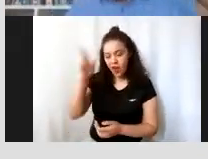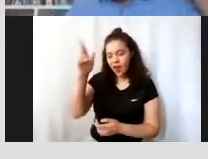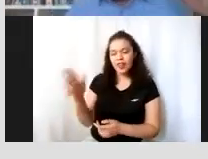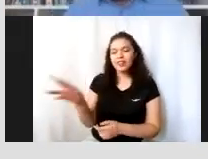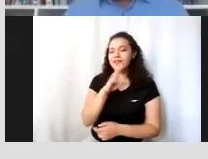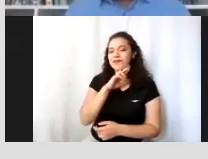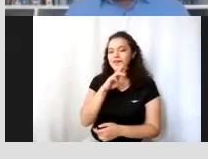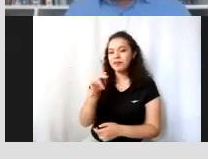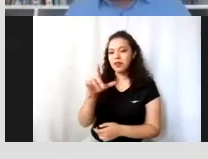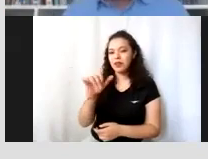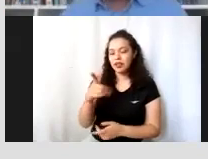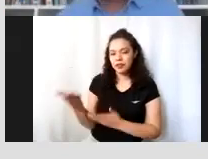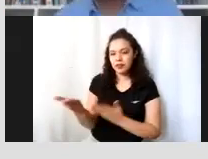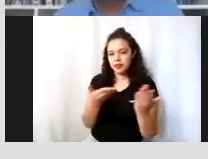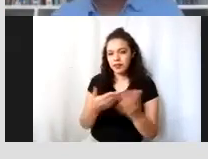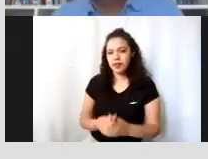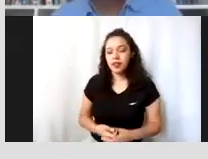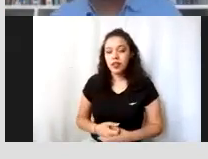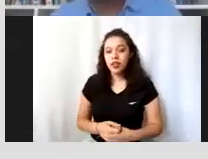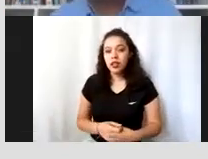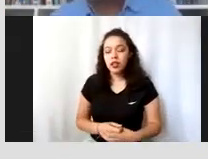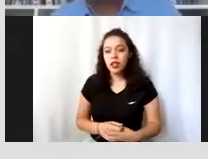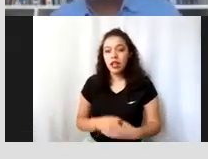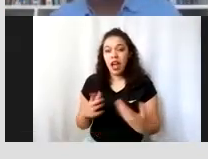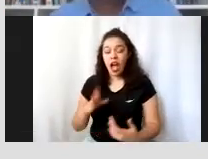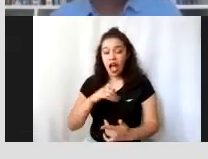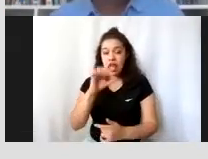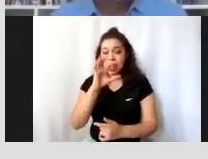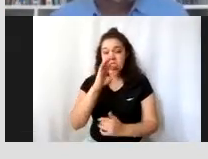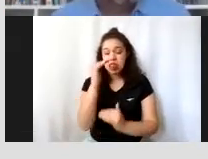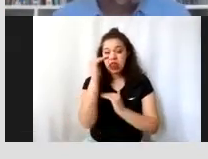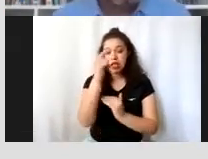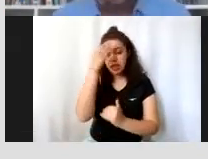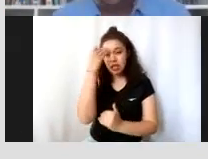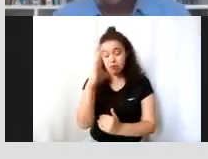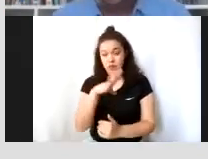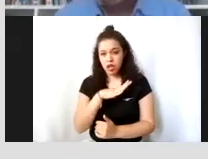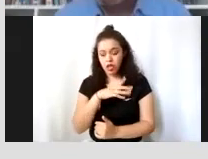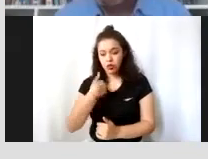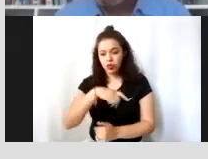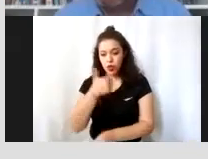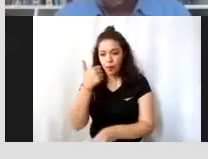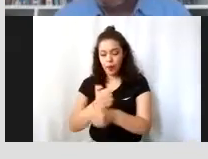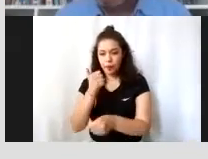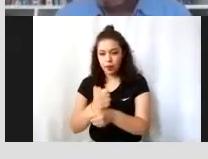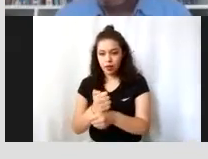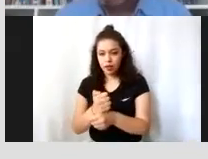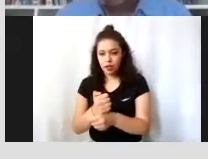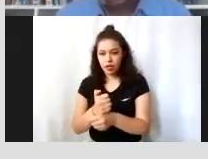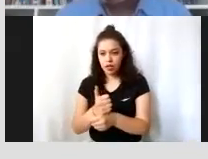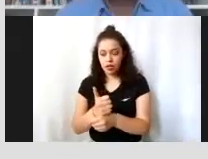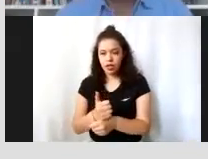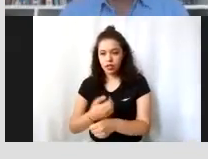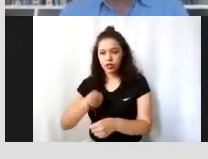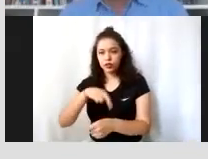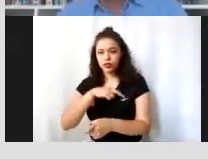Paulina. Adelante. ¿Hay algún límite para el tiempo? Nosotros somos primaria, pero tenemos una colaboración